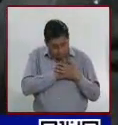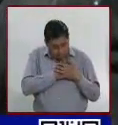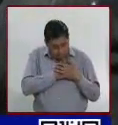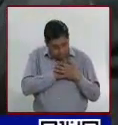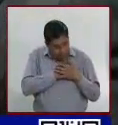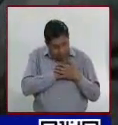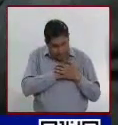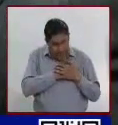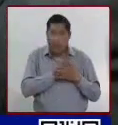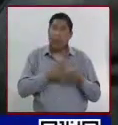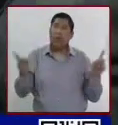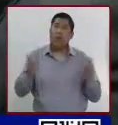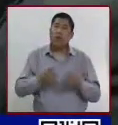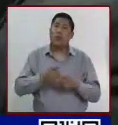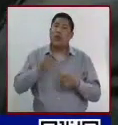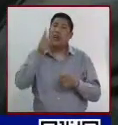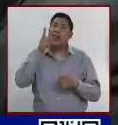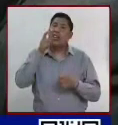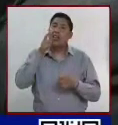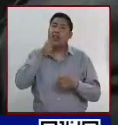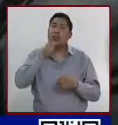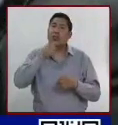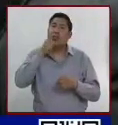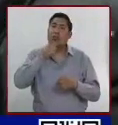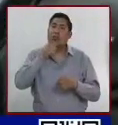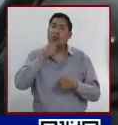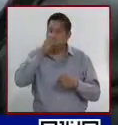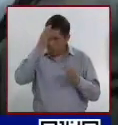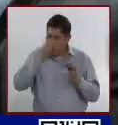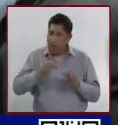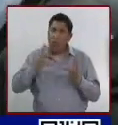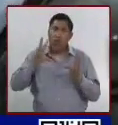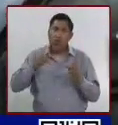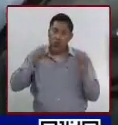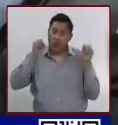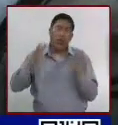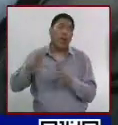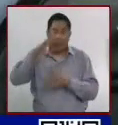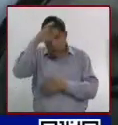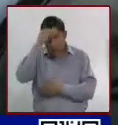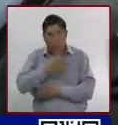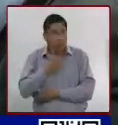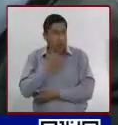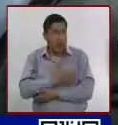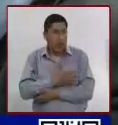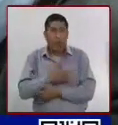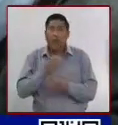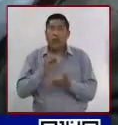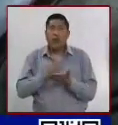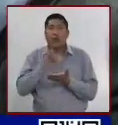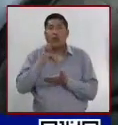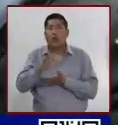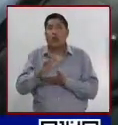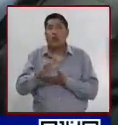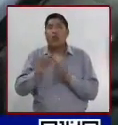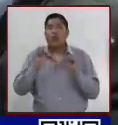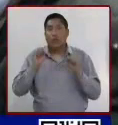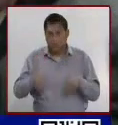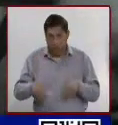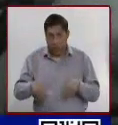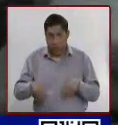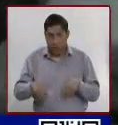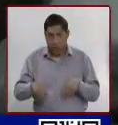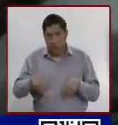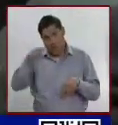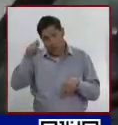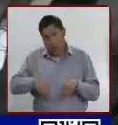historias de las mujeres que han decidido no abandonar a sus hijos y dar el mensaje de que pueden y